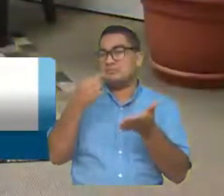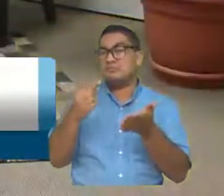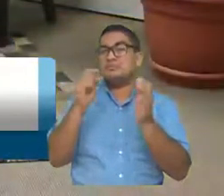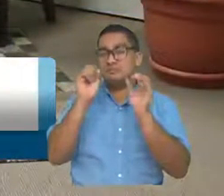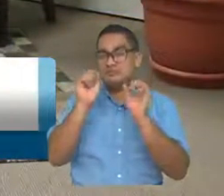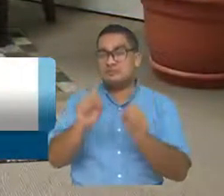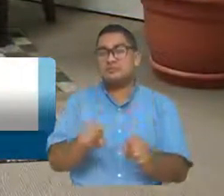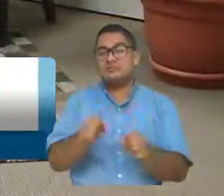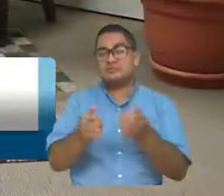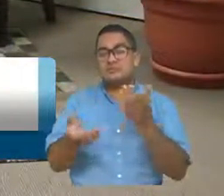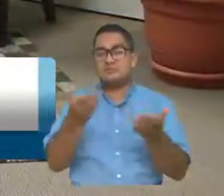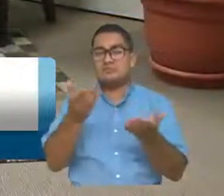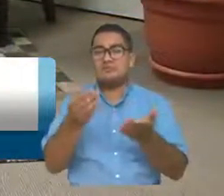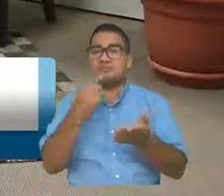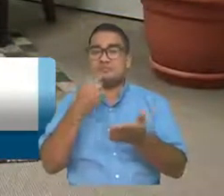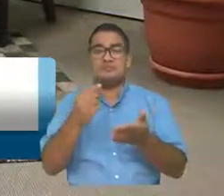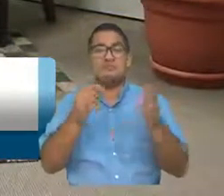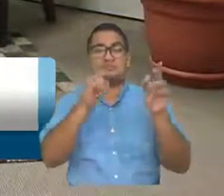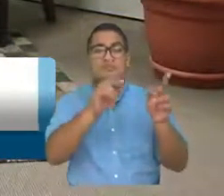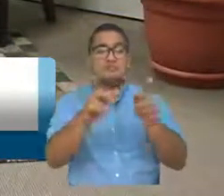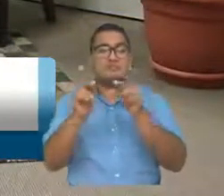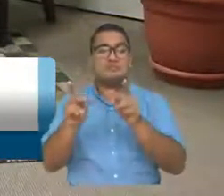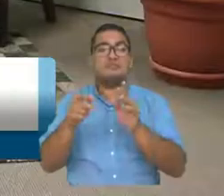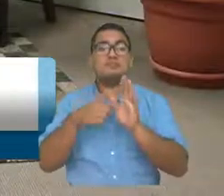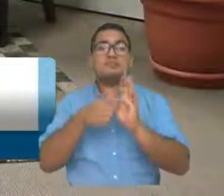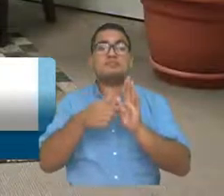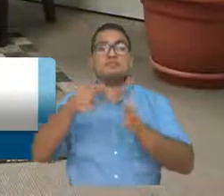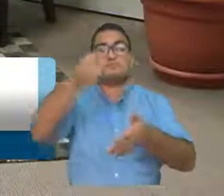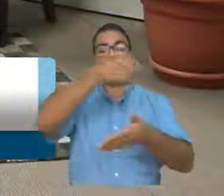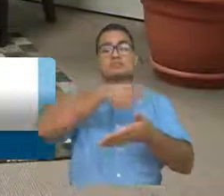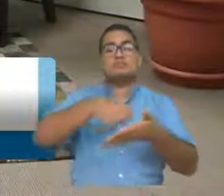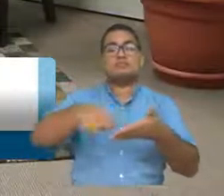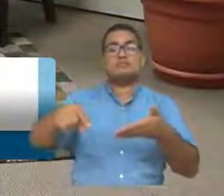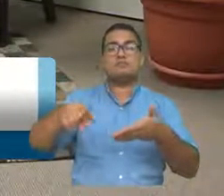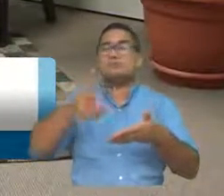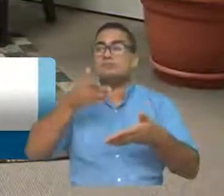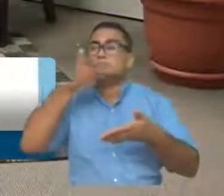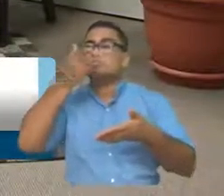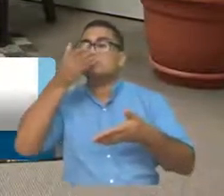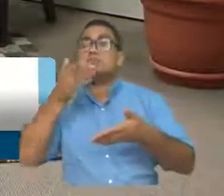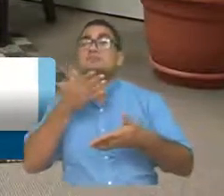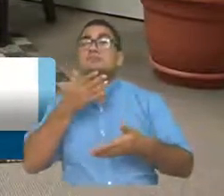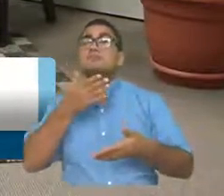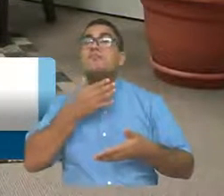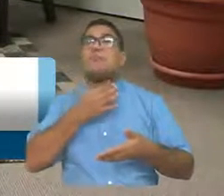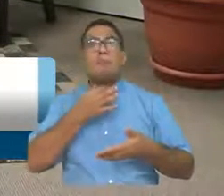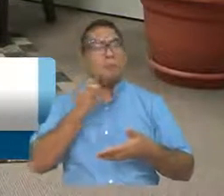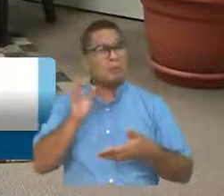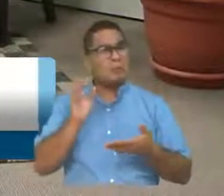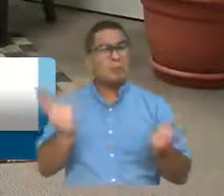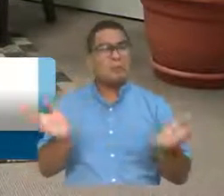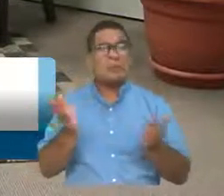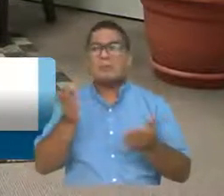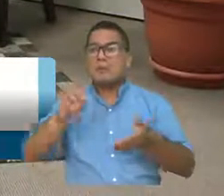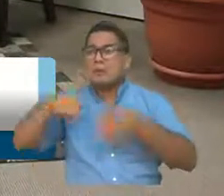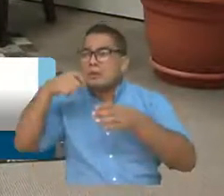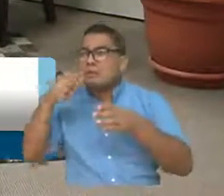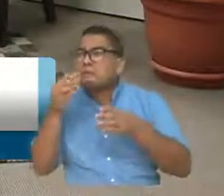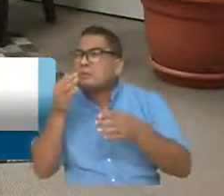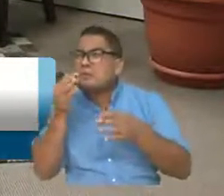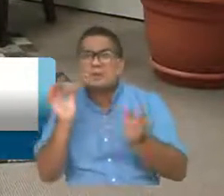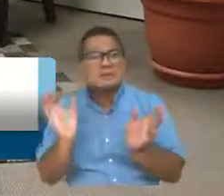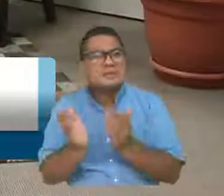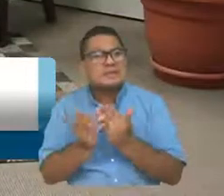olfato, la pérdida del gusto, están asociados a que son síntomas, pues, del